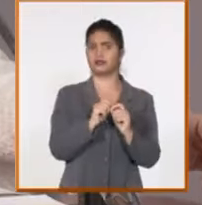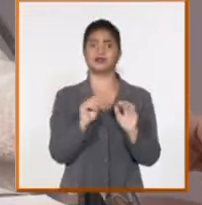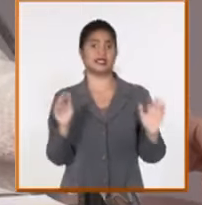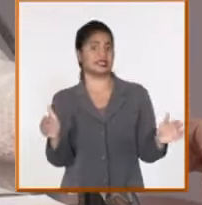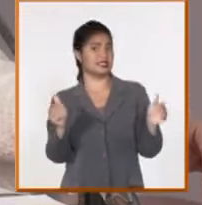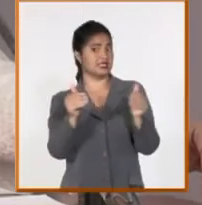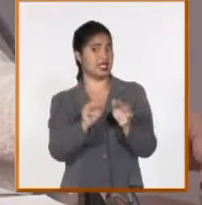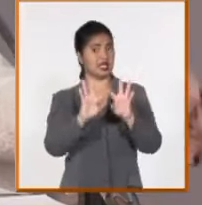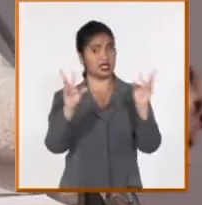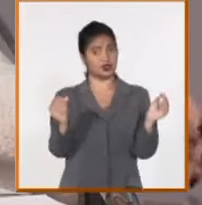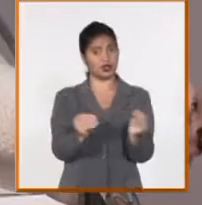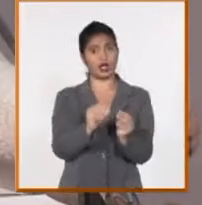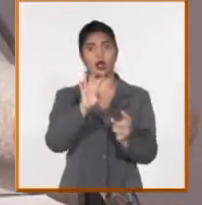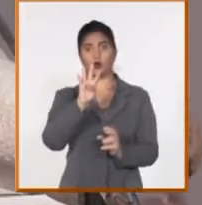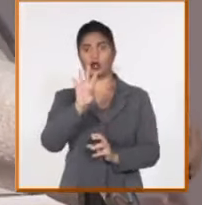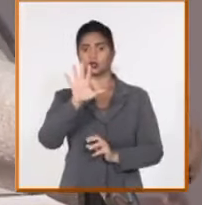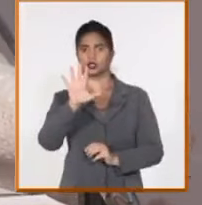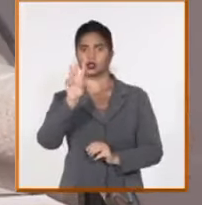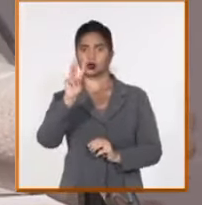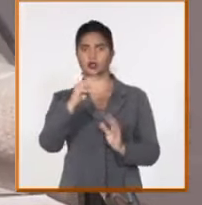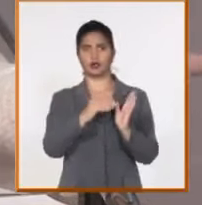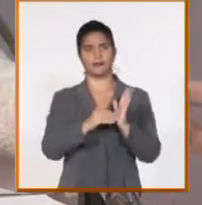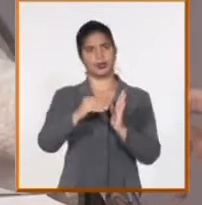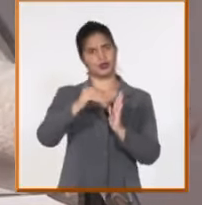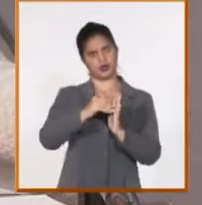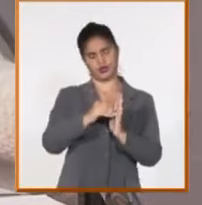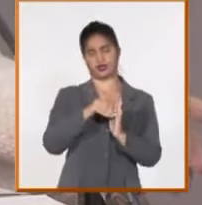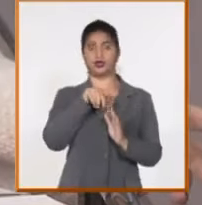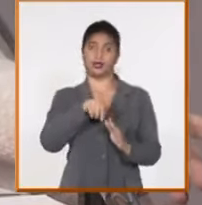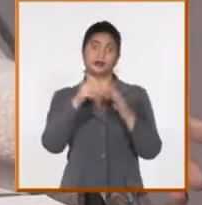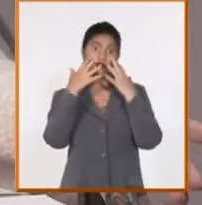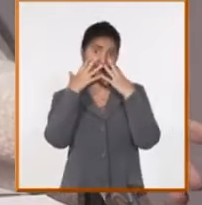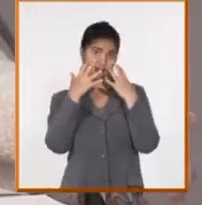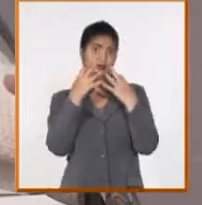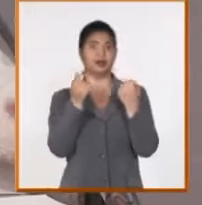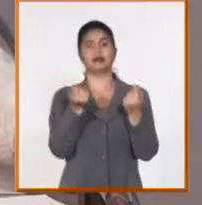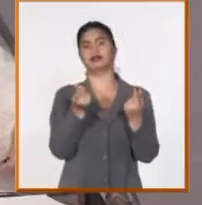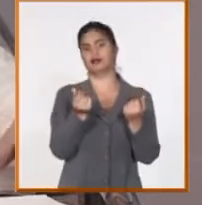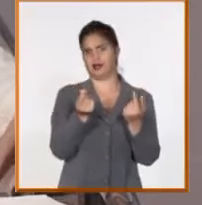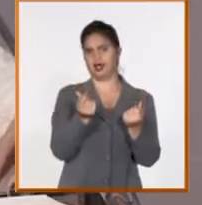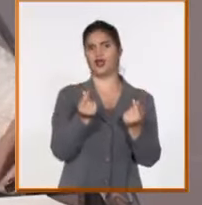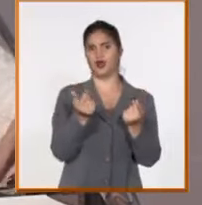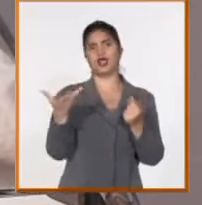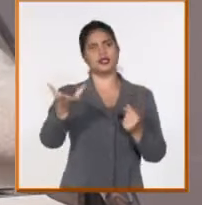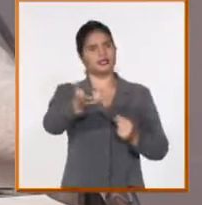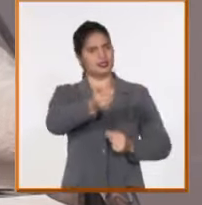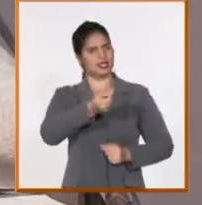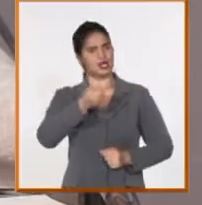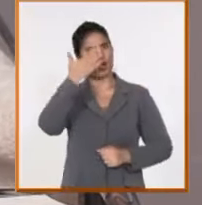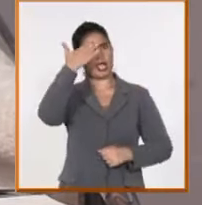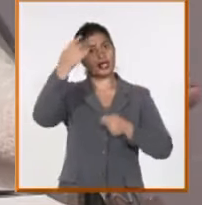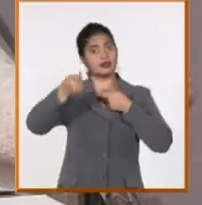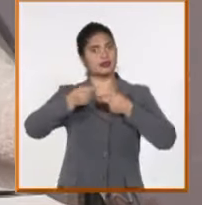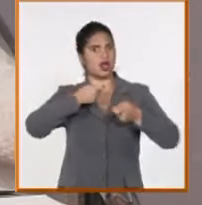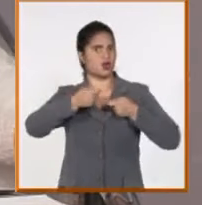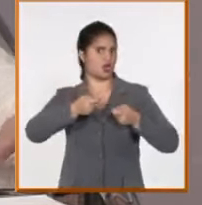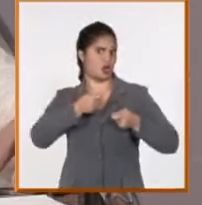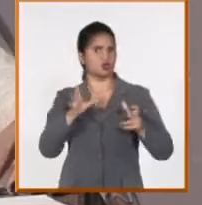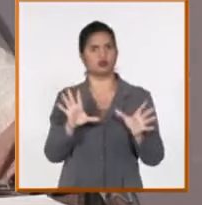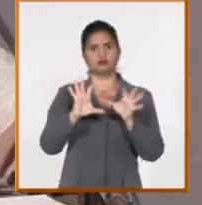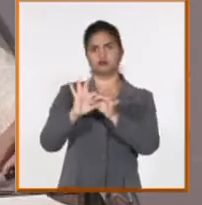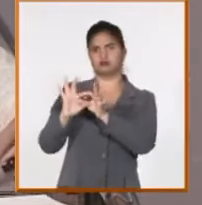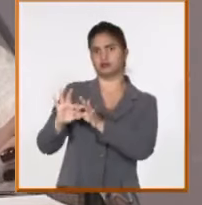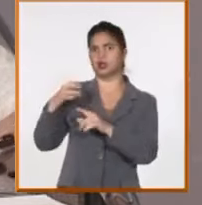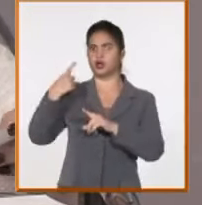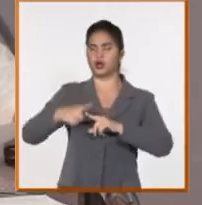453 millones Ya esa es una ventaja que se está operando en estas empresas mixtas con ese fondo para recuperar eh